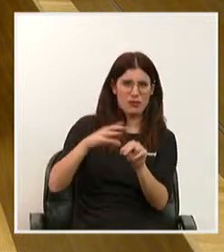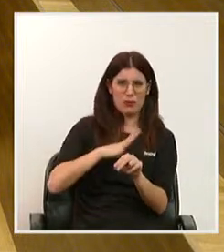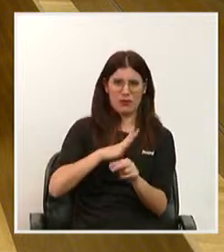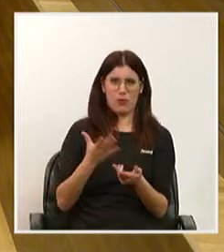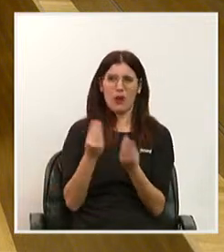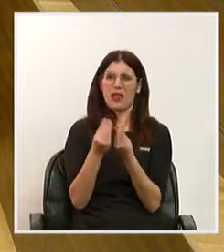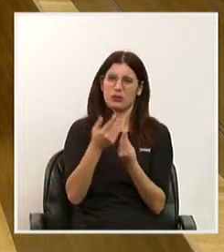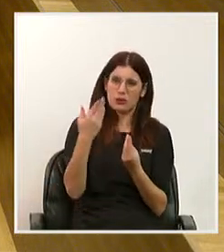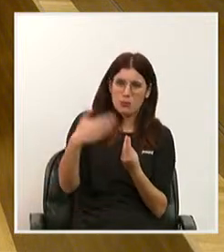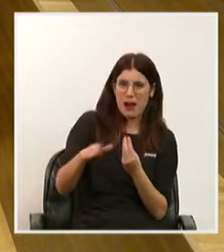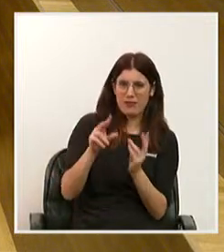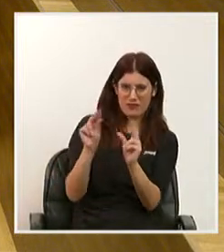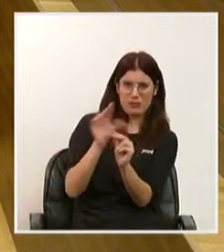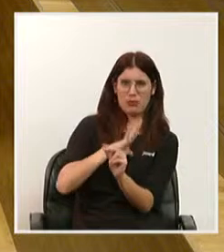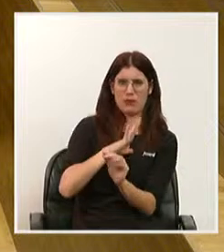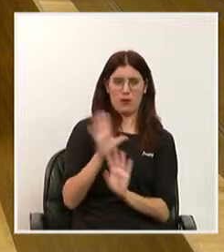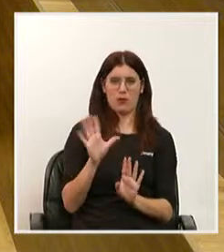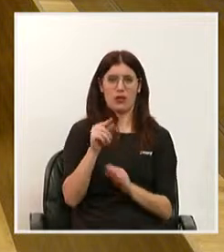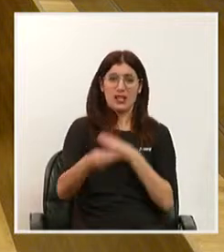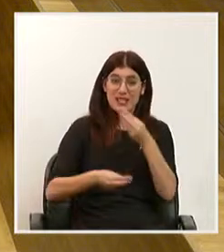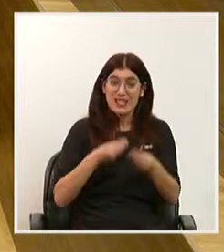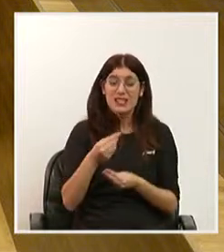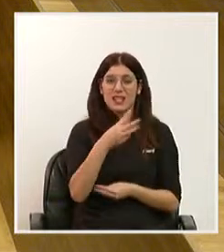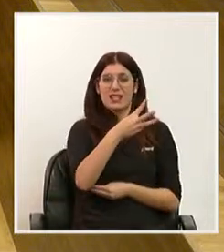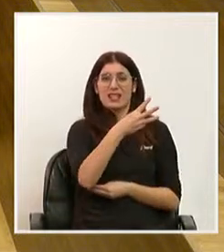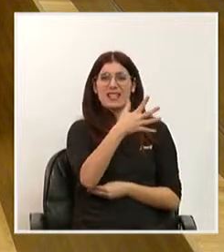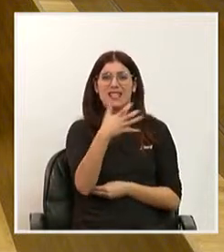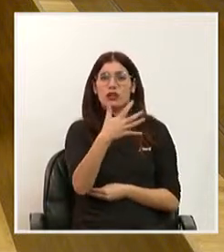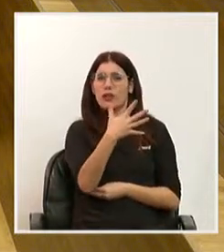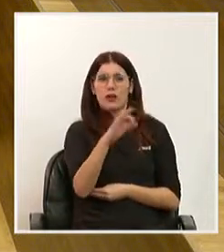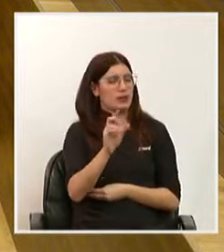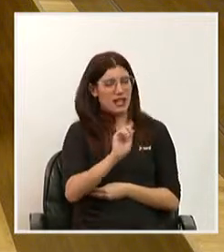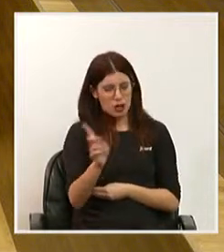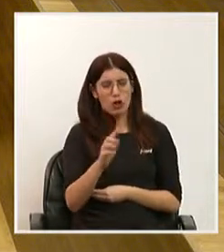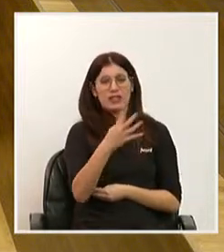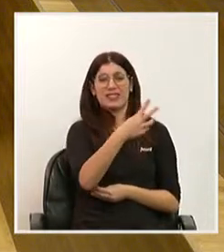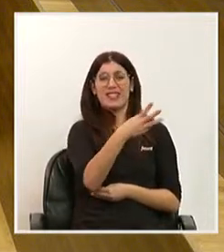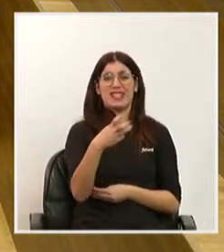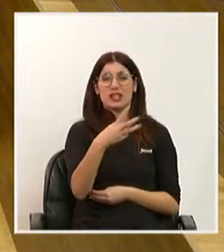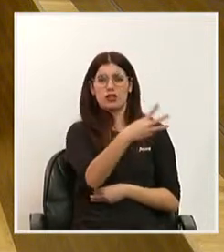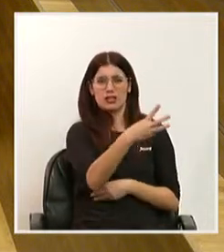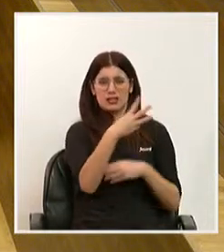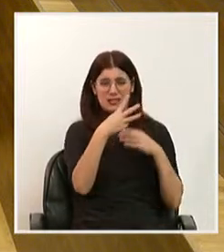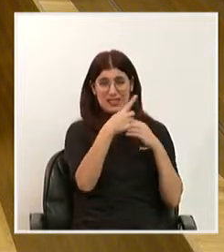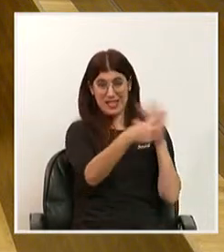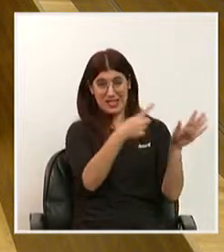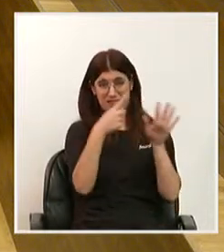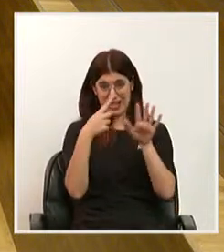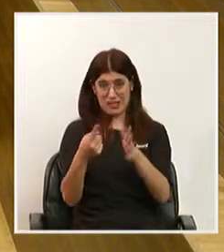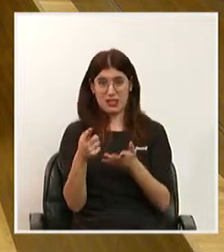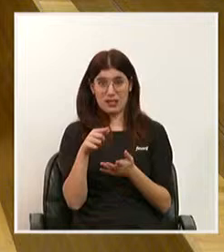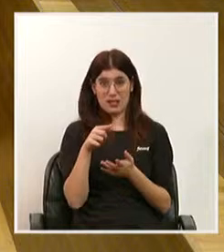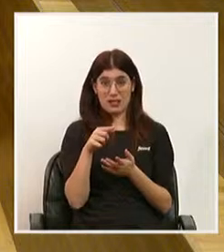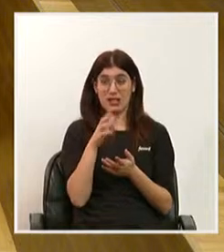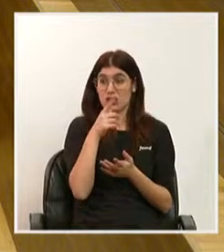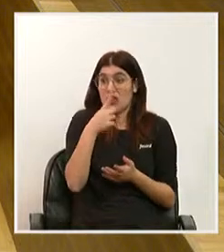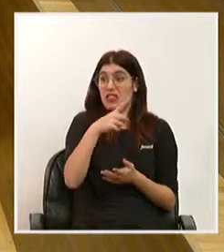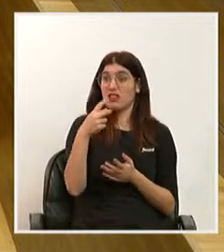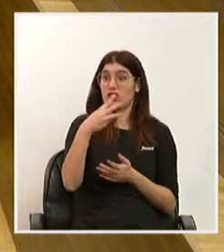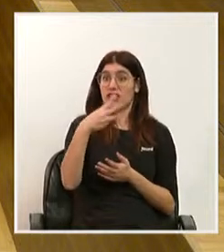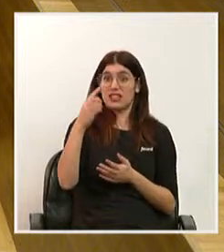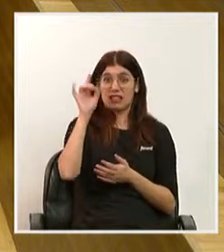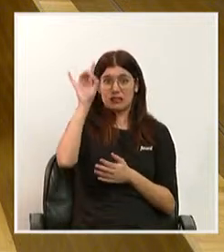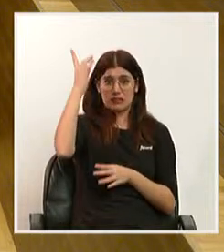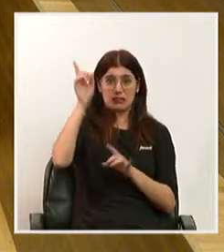ponen su moción ejecutamos 550 no ejecutaron 377 inventarse 173 millones es mucho